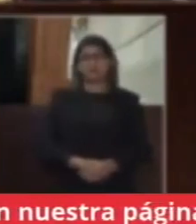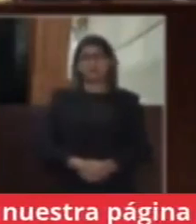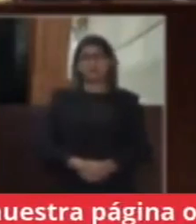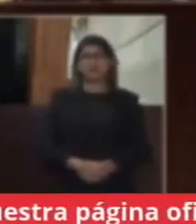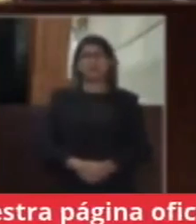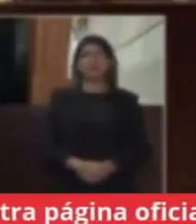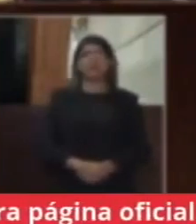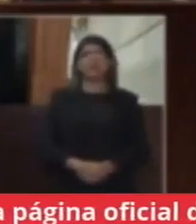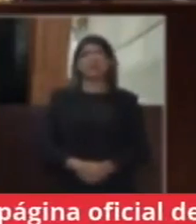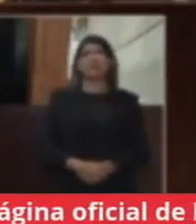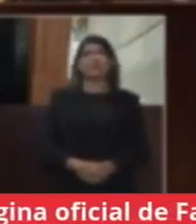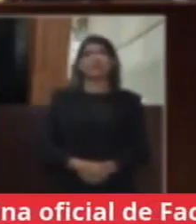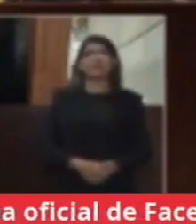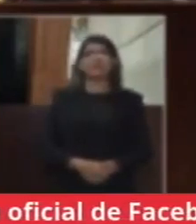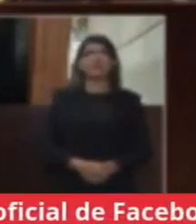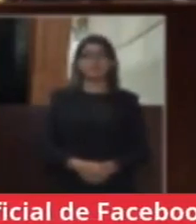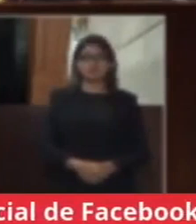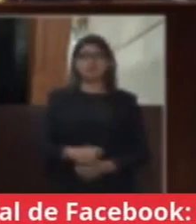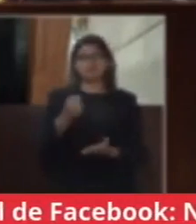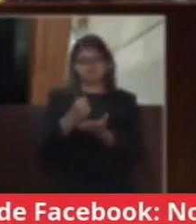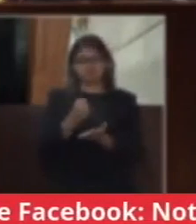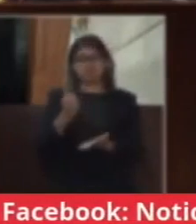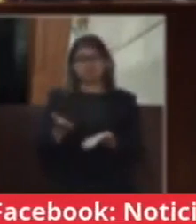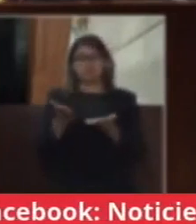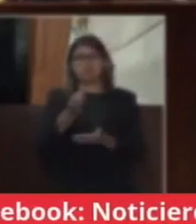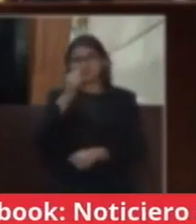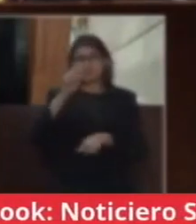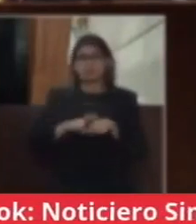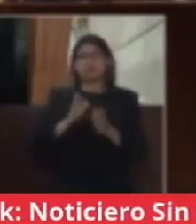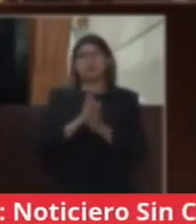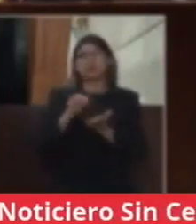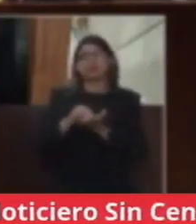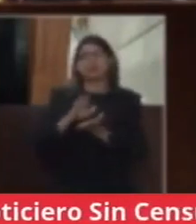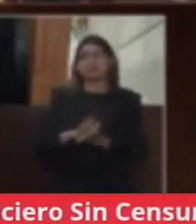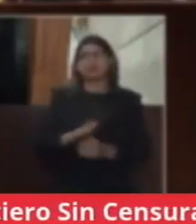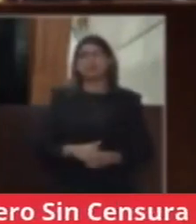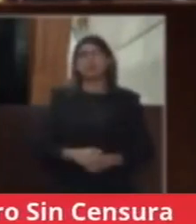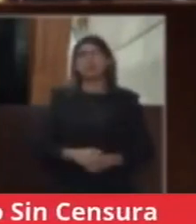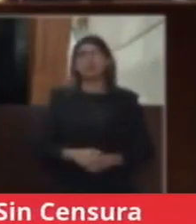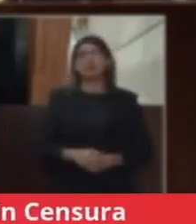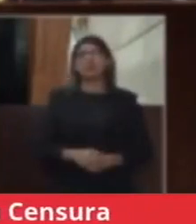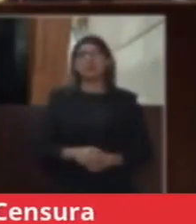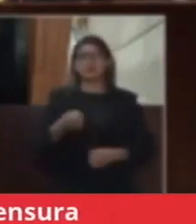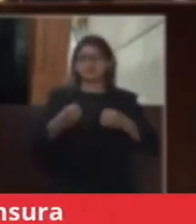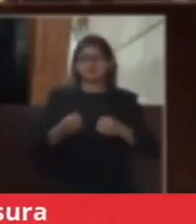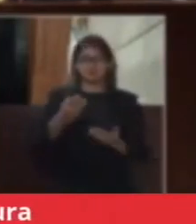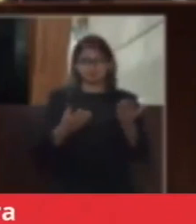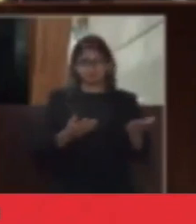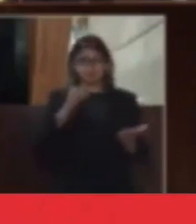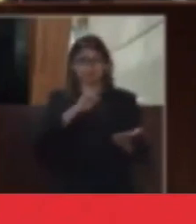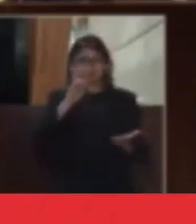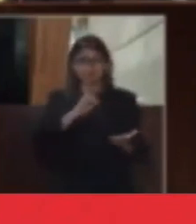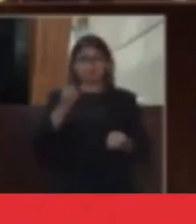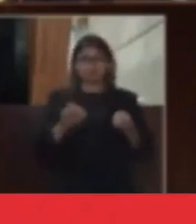el número de 8 como mínimo para las postulaciones en los estados. Eso desató un debate,